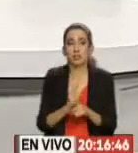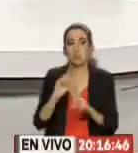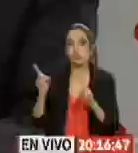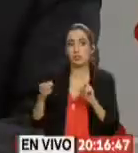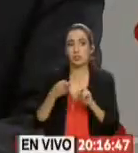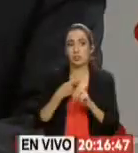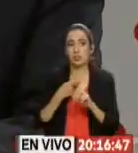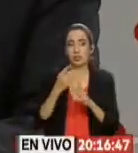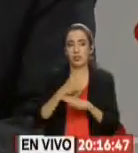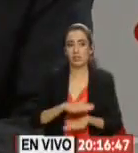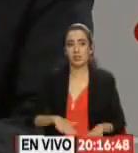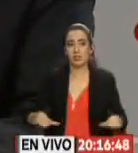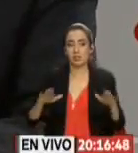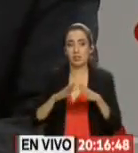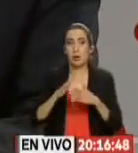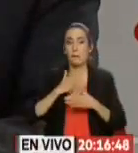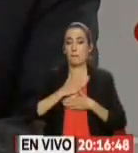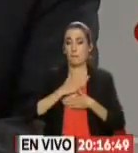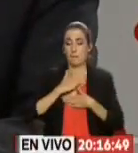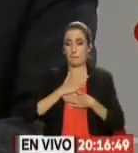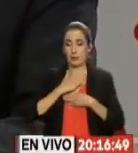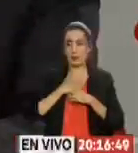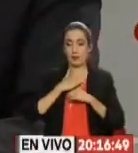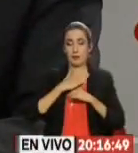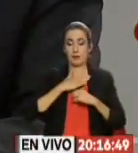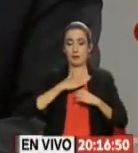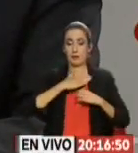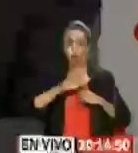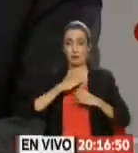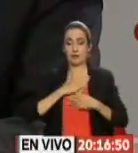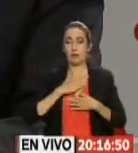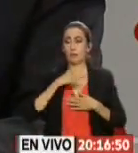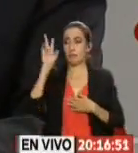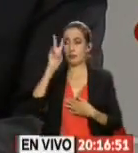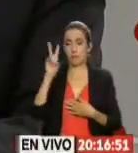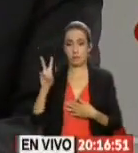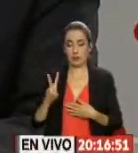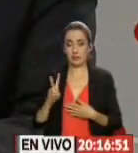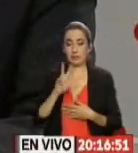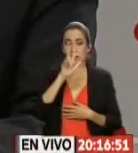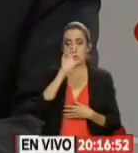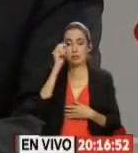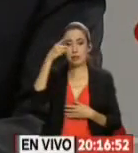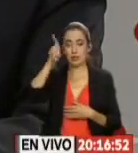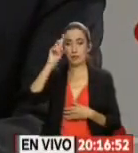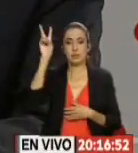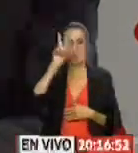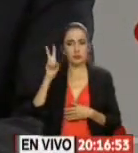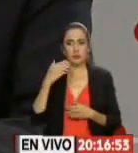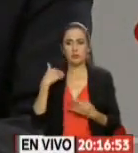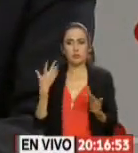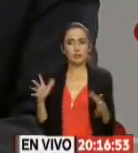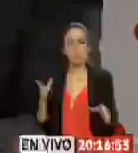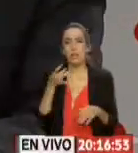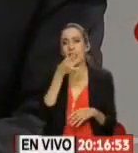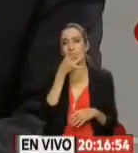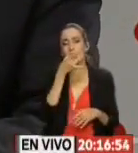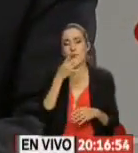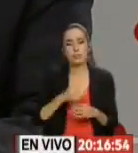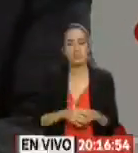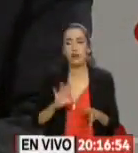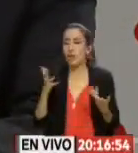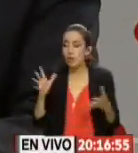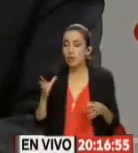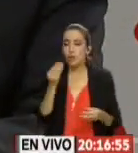primeros puntos. Mi país, hay 30 millones de venezolanos en este momento que no tienen medicina, que no tienen alimentos,